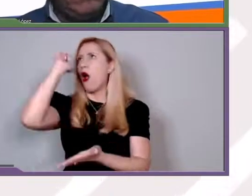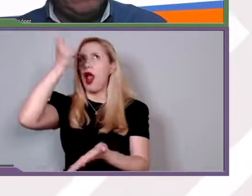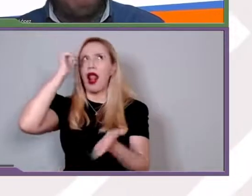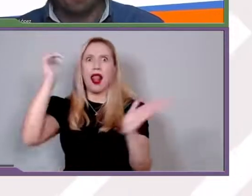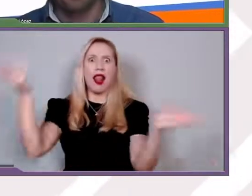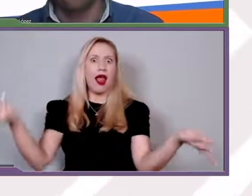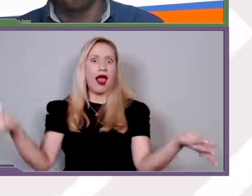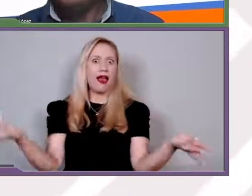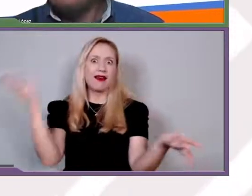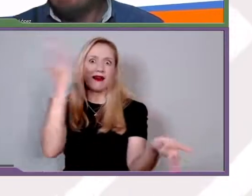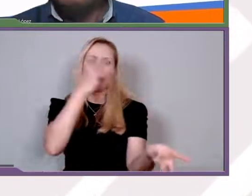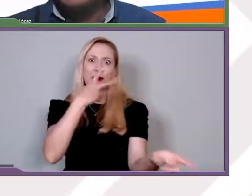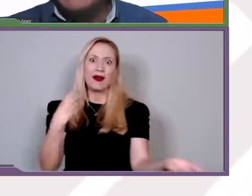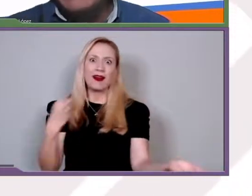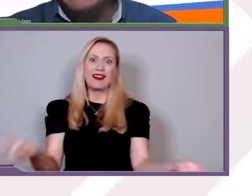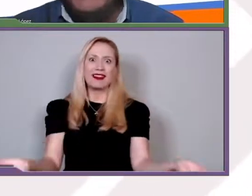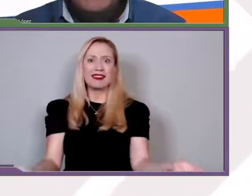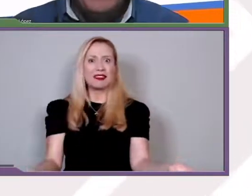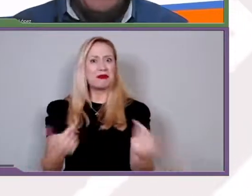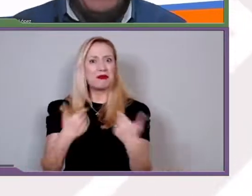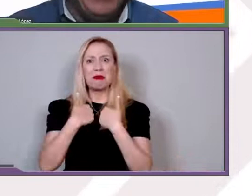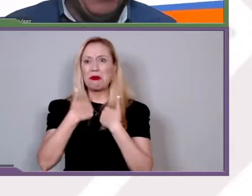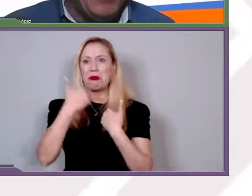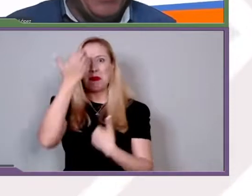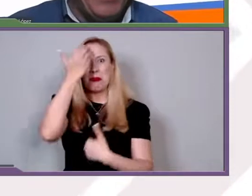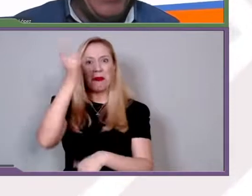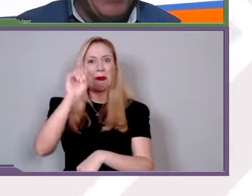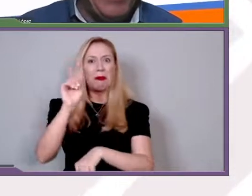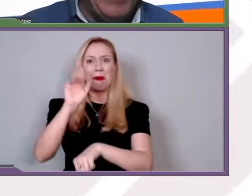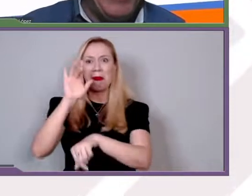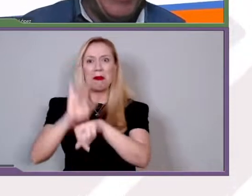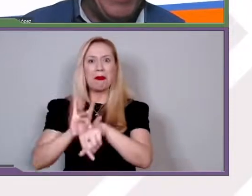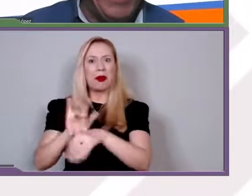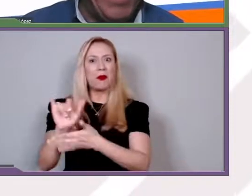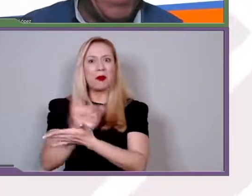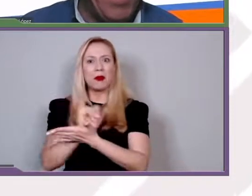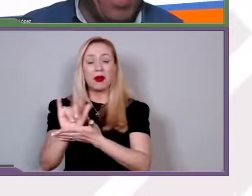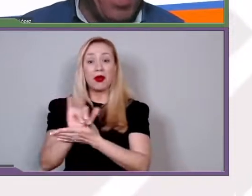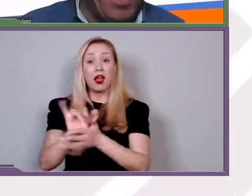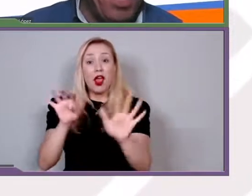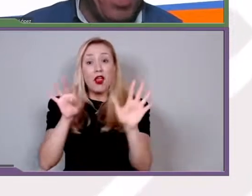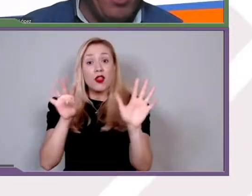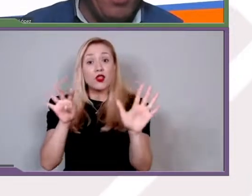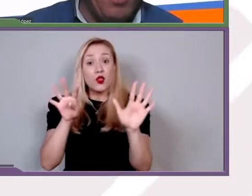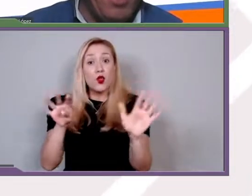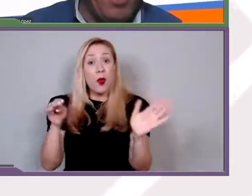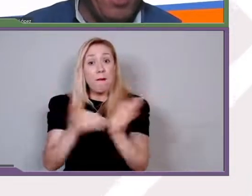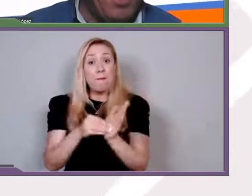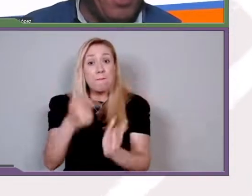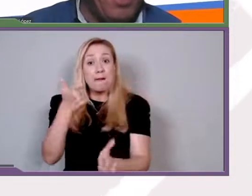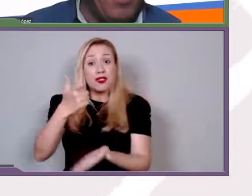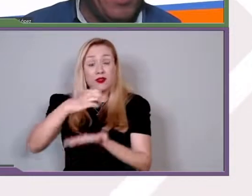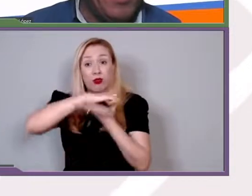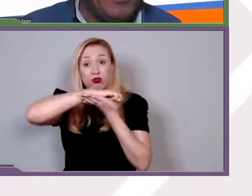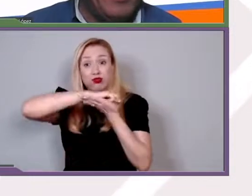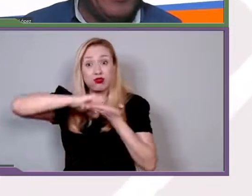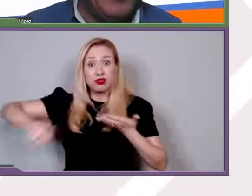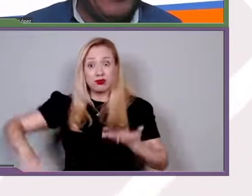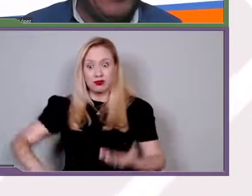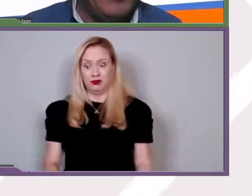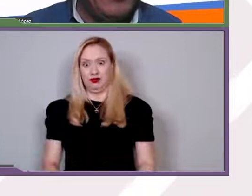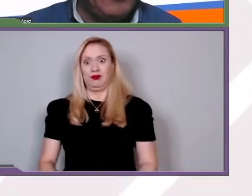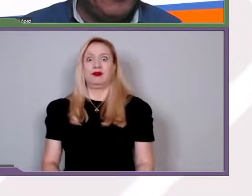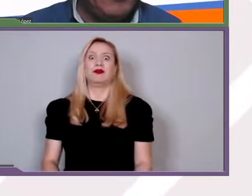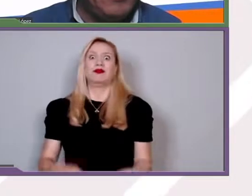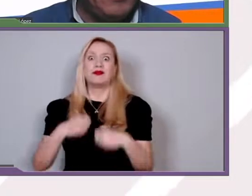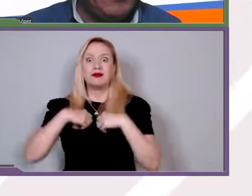maravilla. No conozco Nueva York, pero me hicieron un cargo de 19,000 pesos. Caramba, híjole, pues